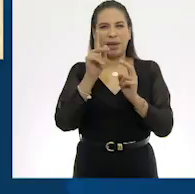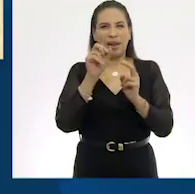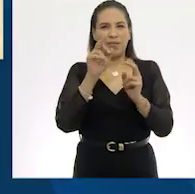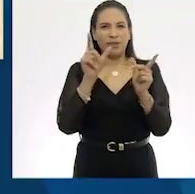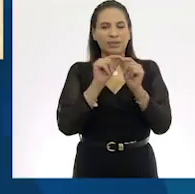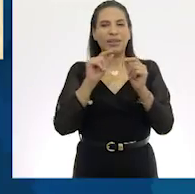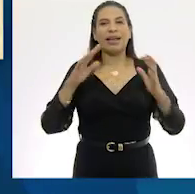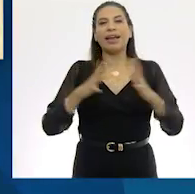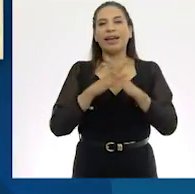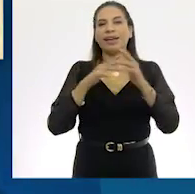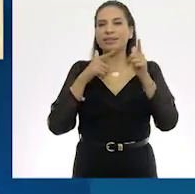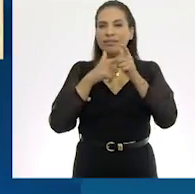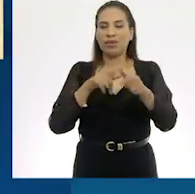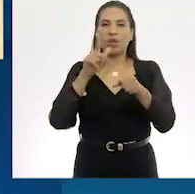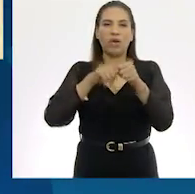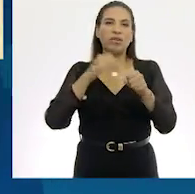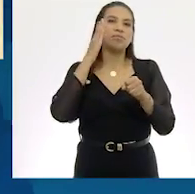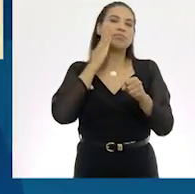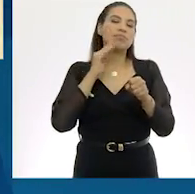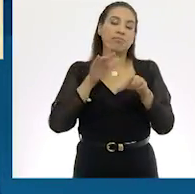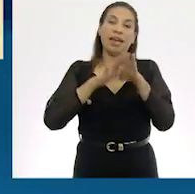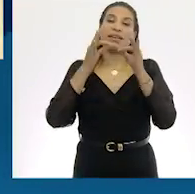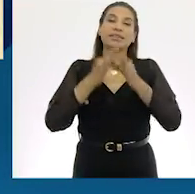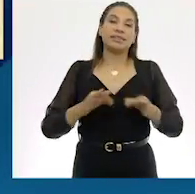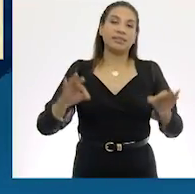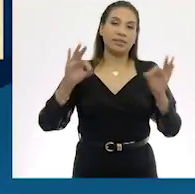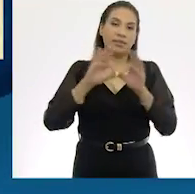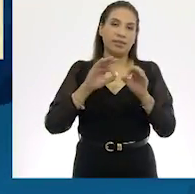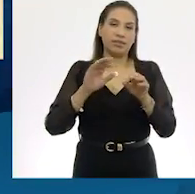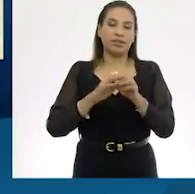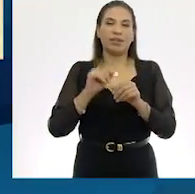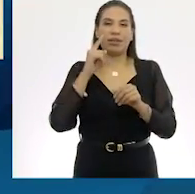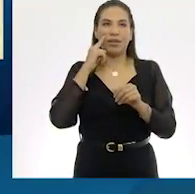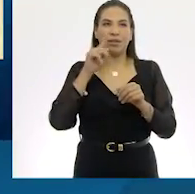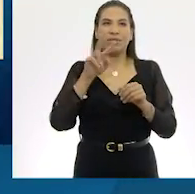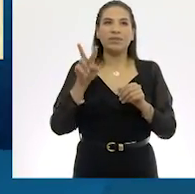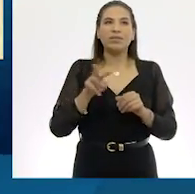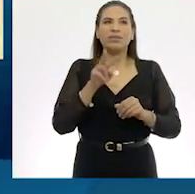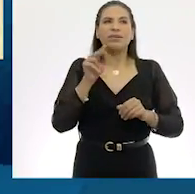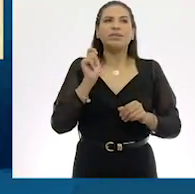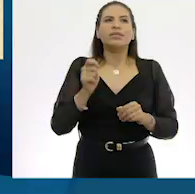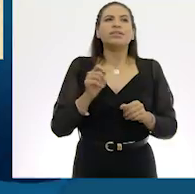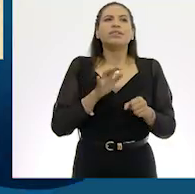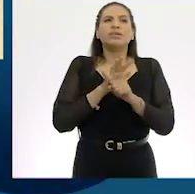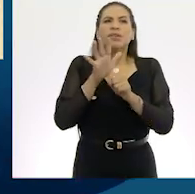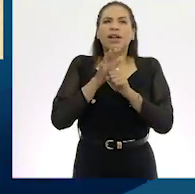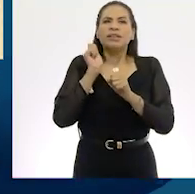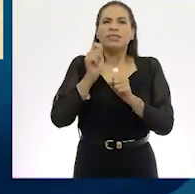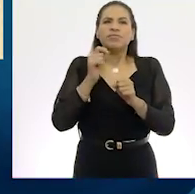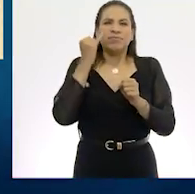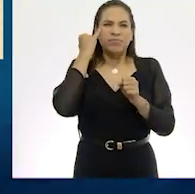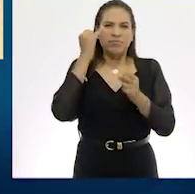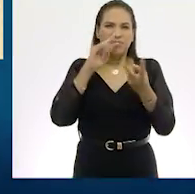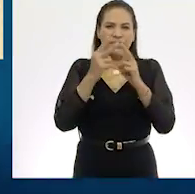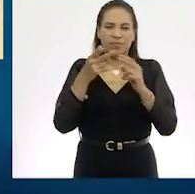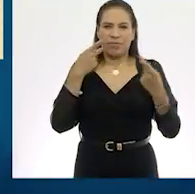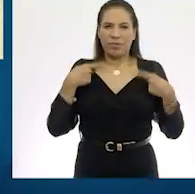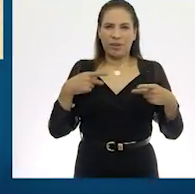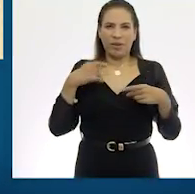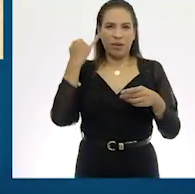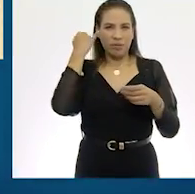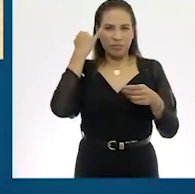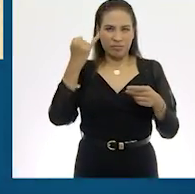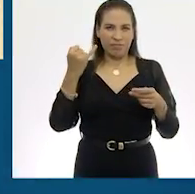las guerras seguirán mientras el color de la piel siga siendo más importante que el de los ojos. La paráfrasis sería: mientras el ser humano continúe odiando